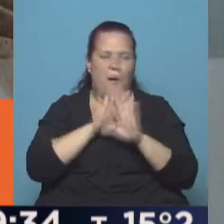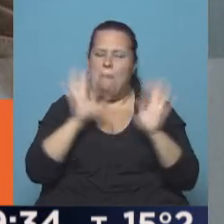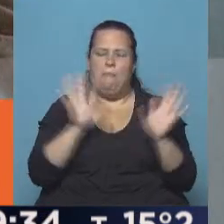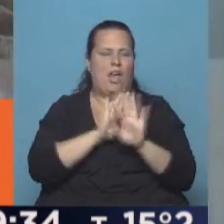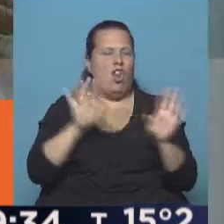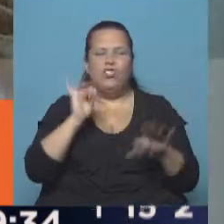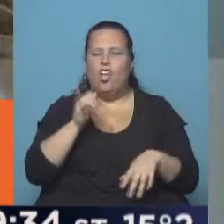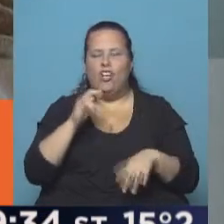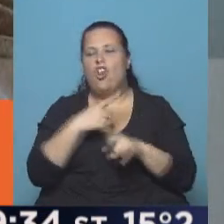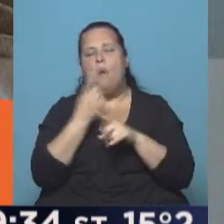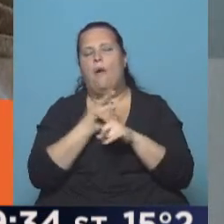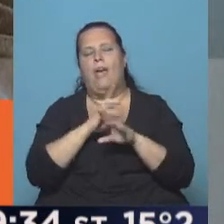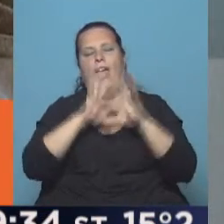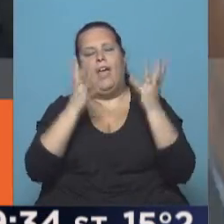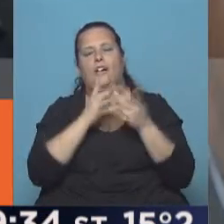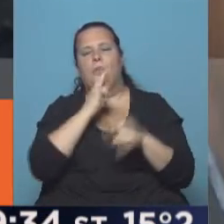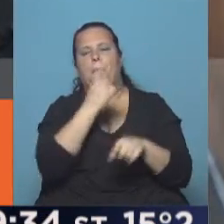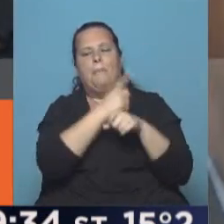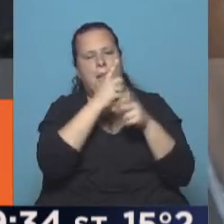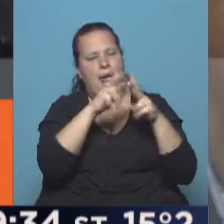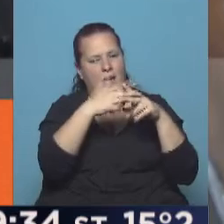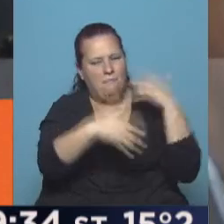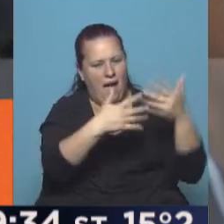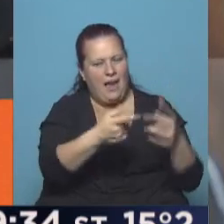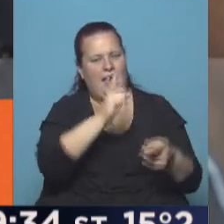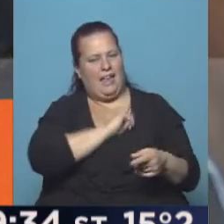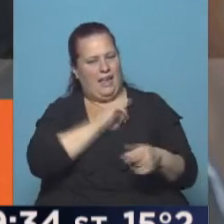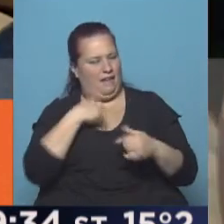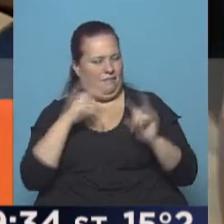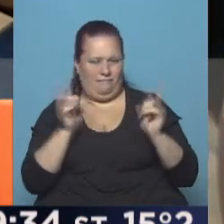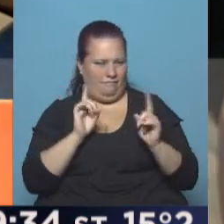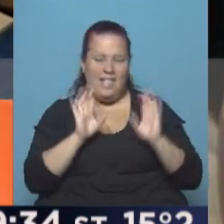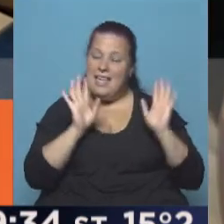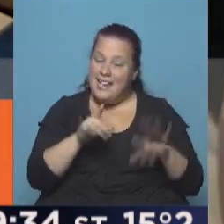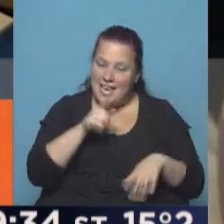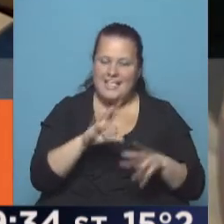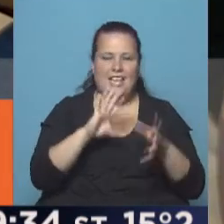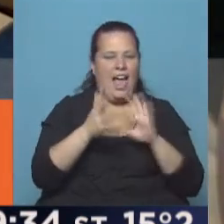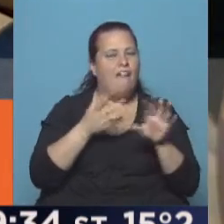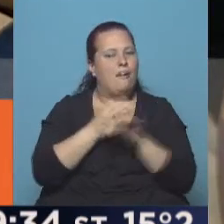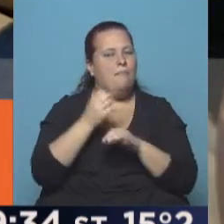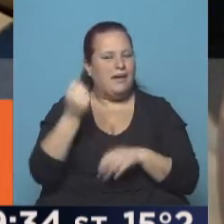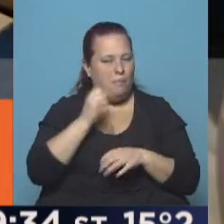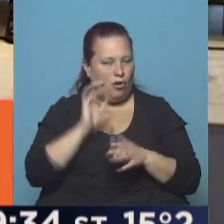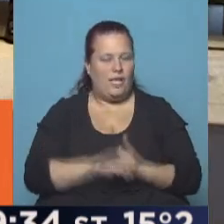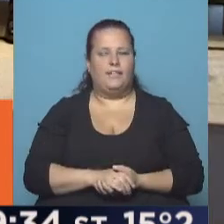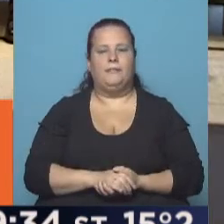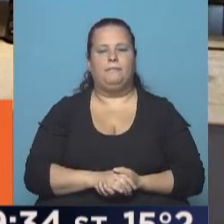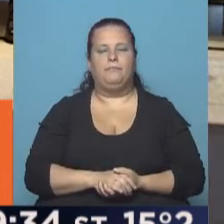ningún punto de vista podemos anteponer un aparato entre el paciente y nosotros, ¿no? Y eso creo que es una de las enseñanzas más